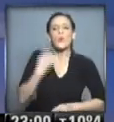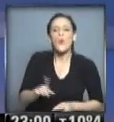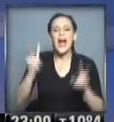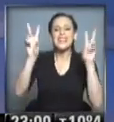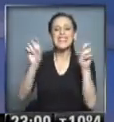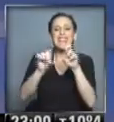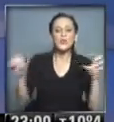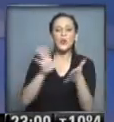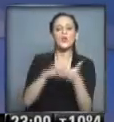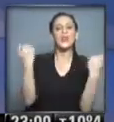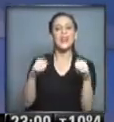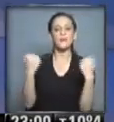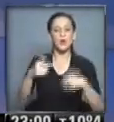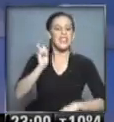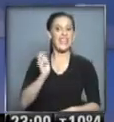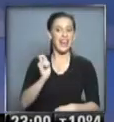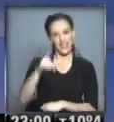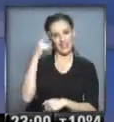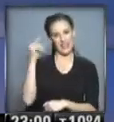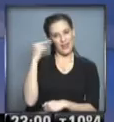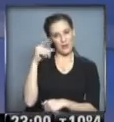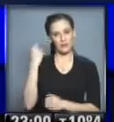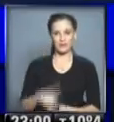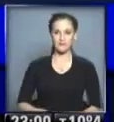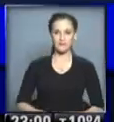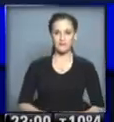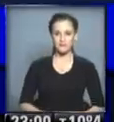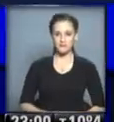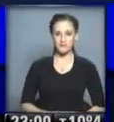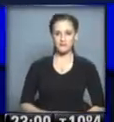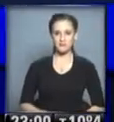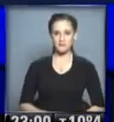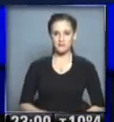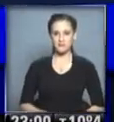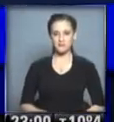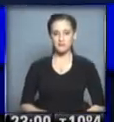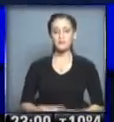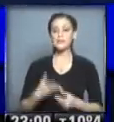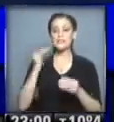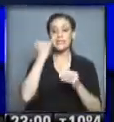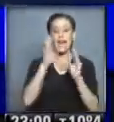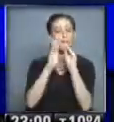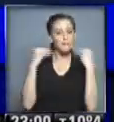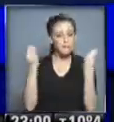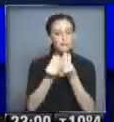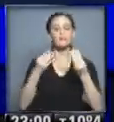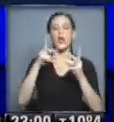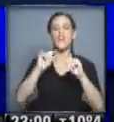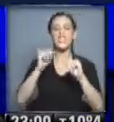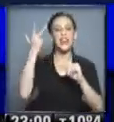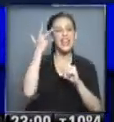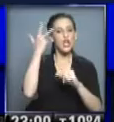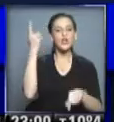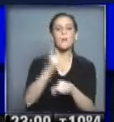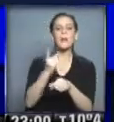títulos del deporte dhabi previtera por un lado que se cerró la fecha 18 del torneo de la primera división